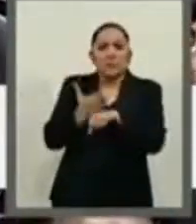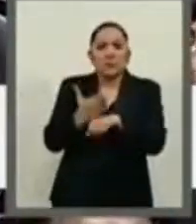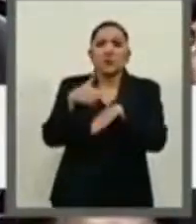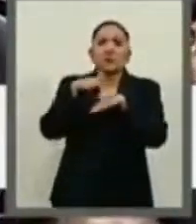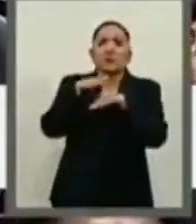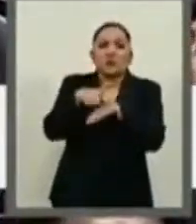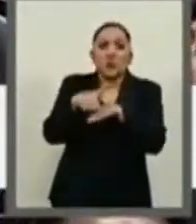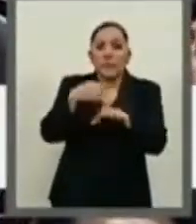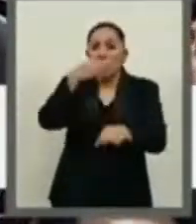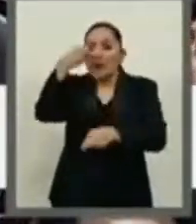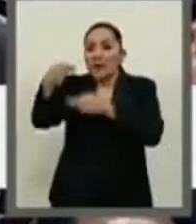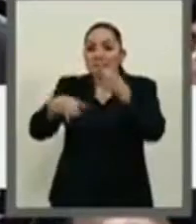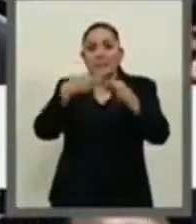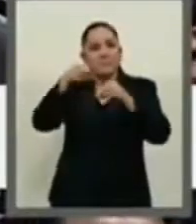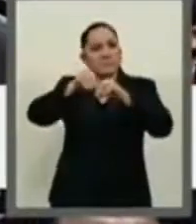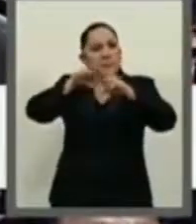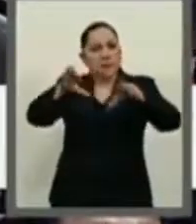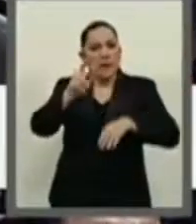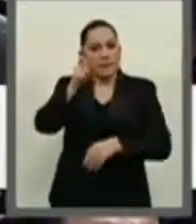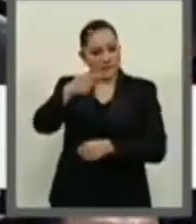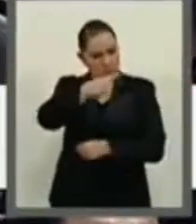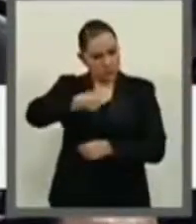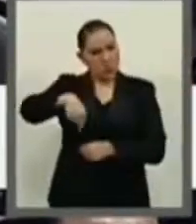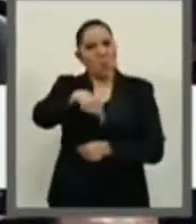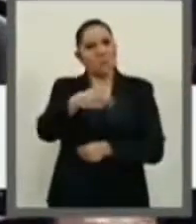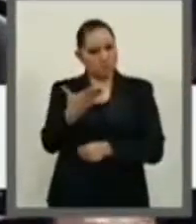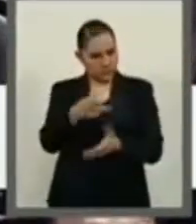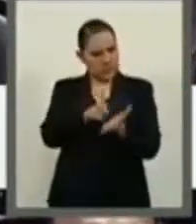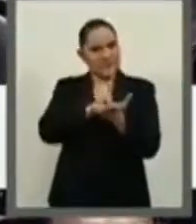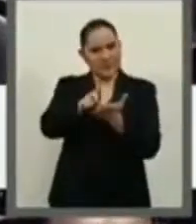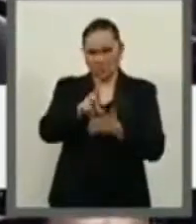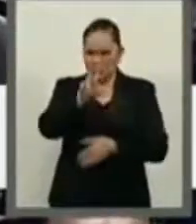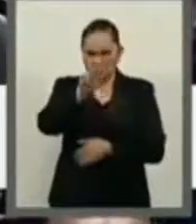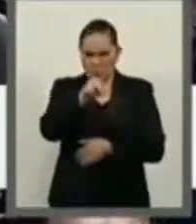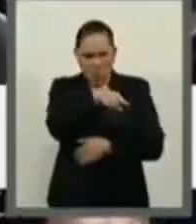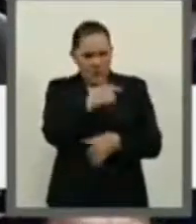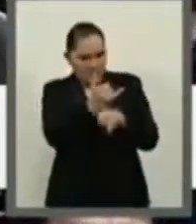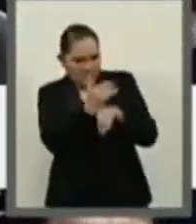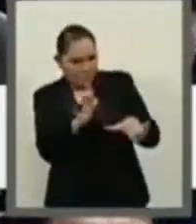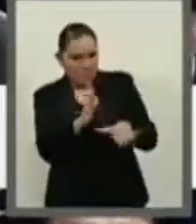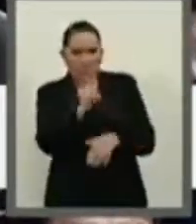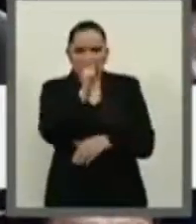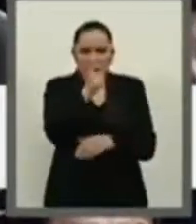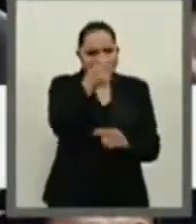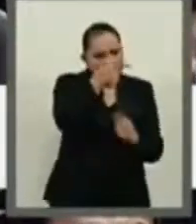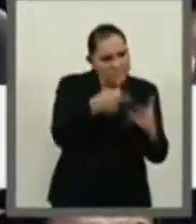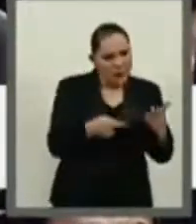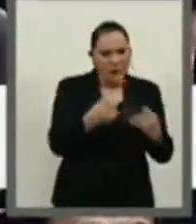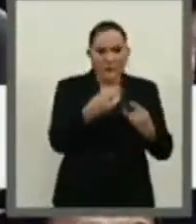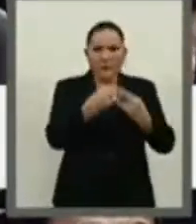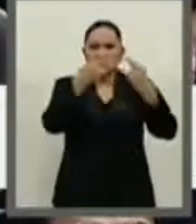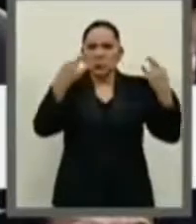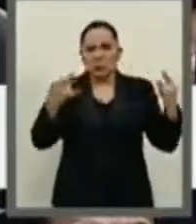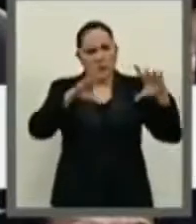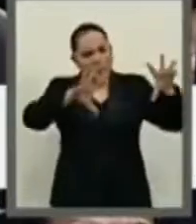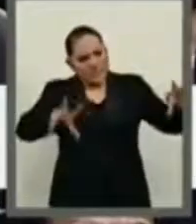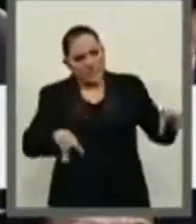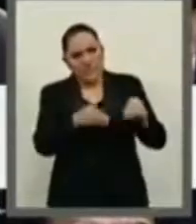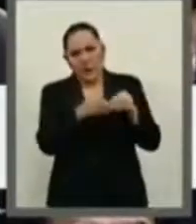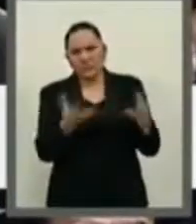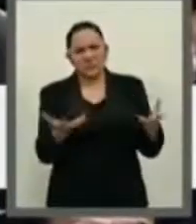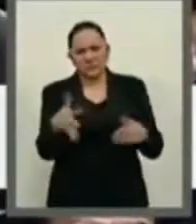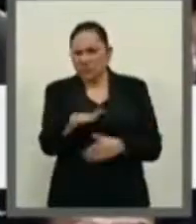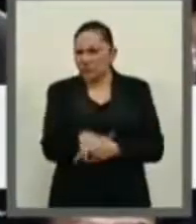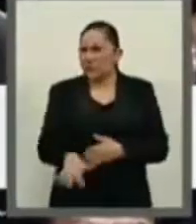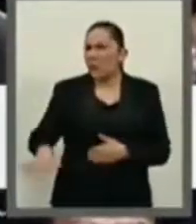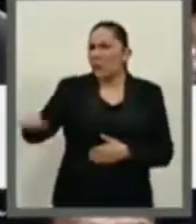de difundir nuestro derecho, no nuestra memoria. La memoria social